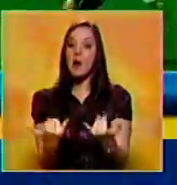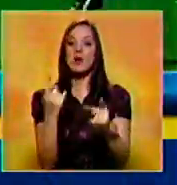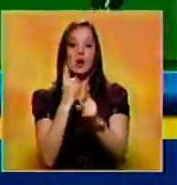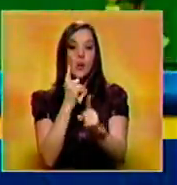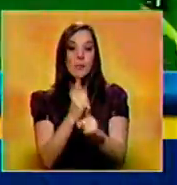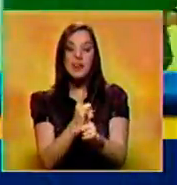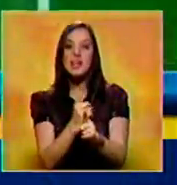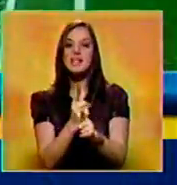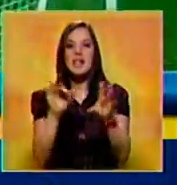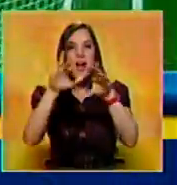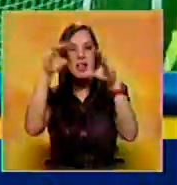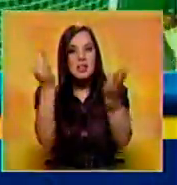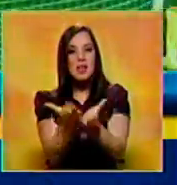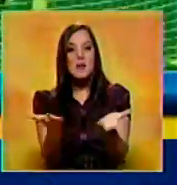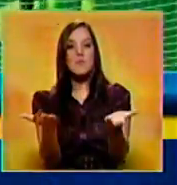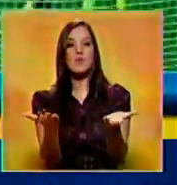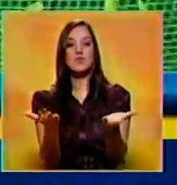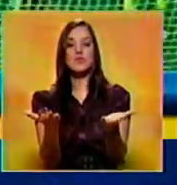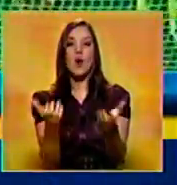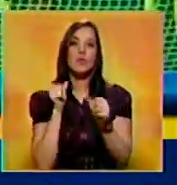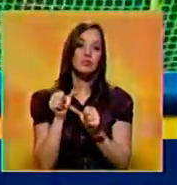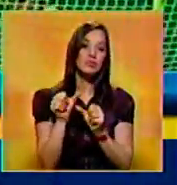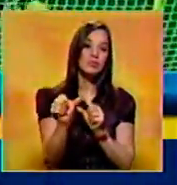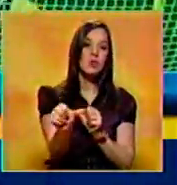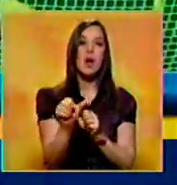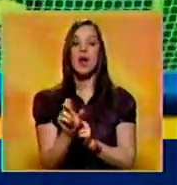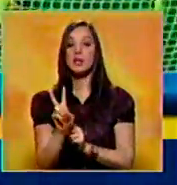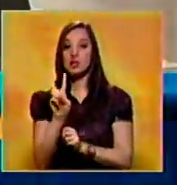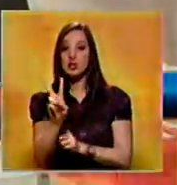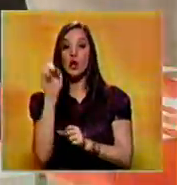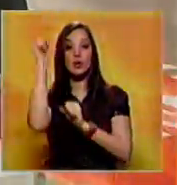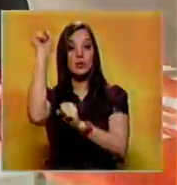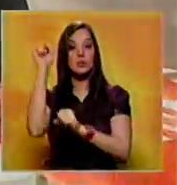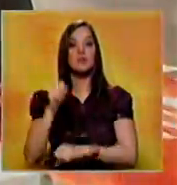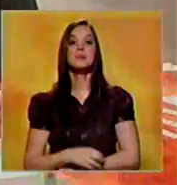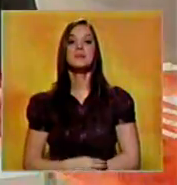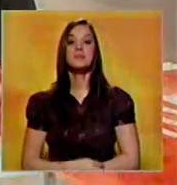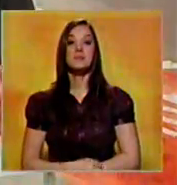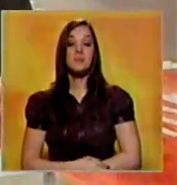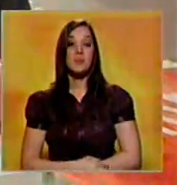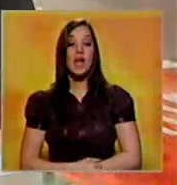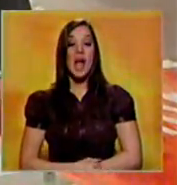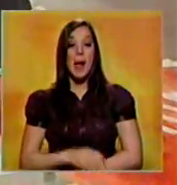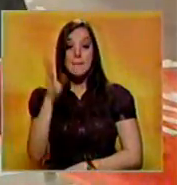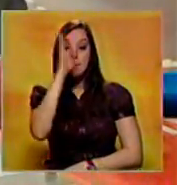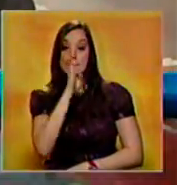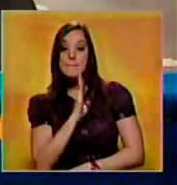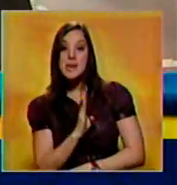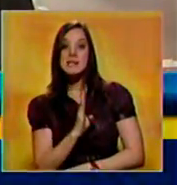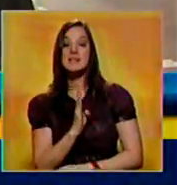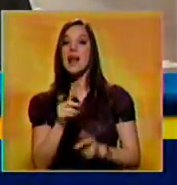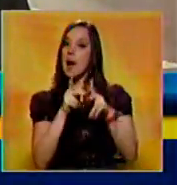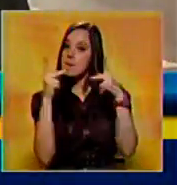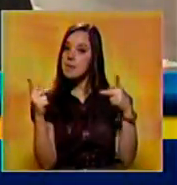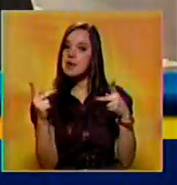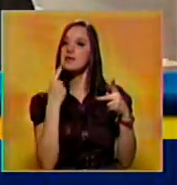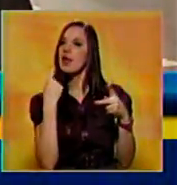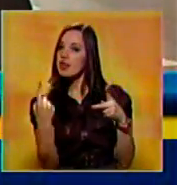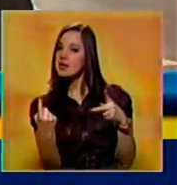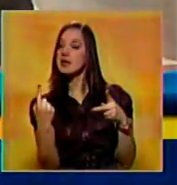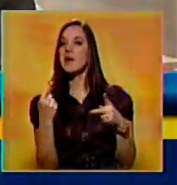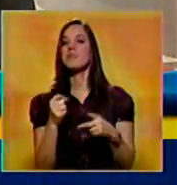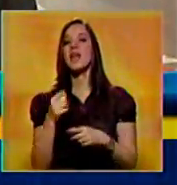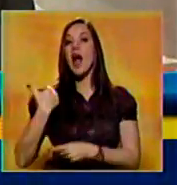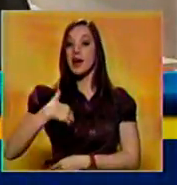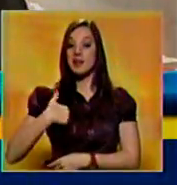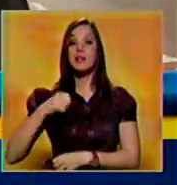en Copas del Mundo. La serie de por vida está igualada a 2 triunfos. Lo cierto es que la prensa brasileña destaca hoy, además de la victoria de Argentina,